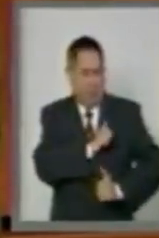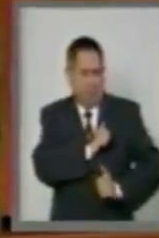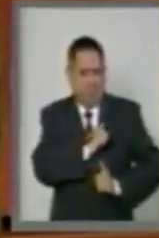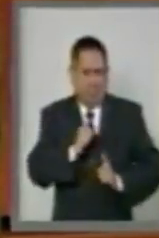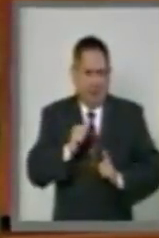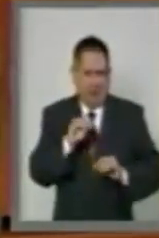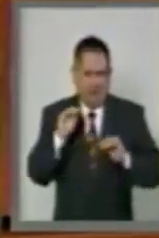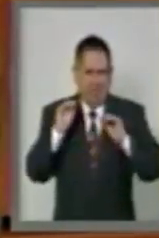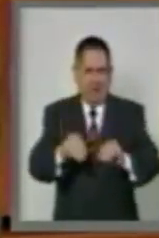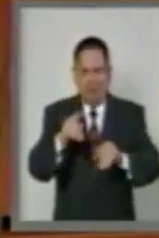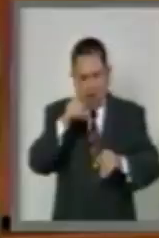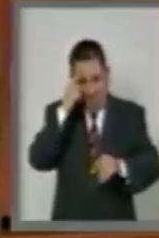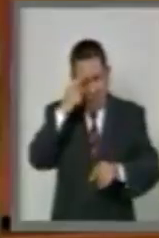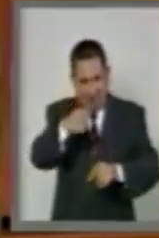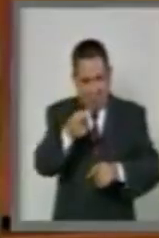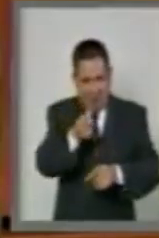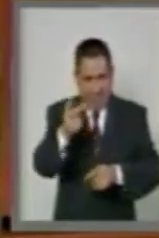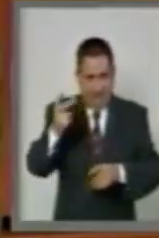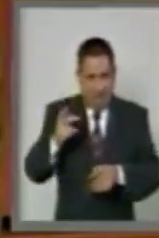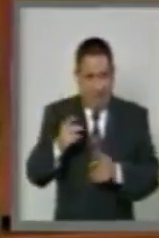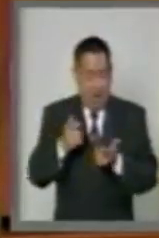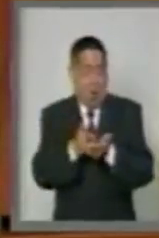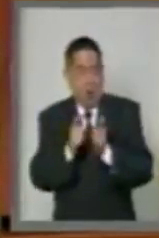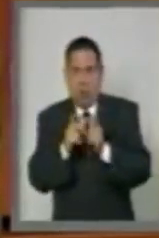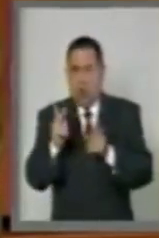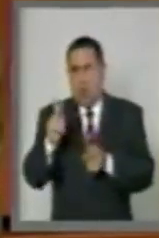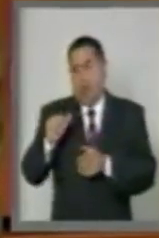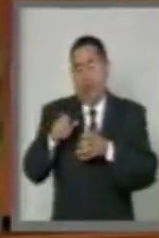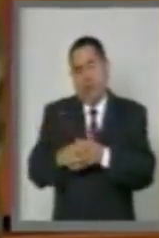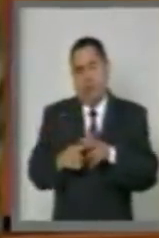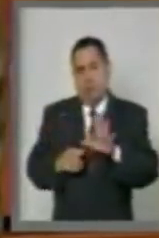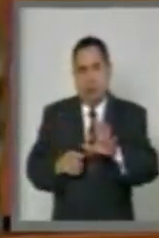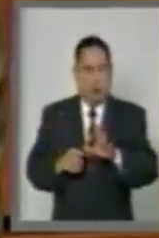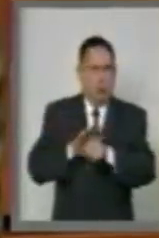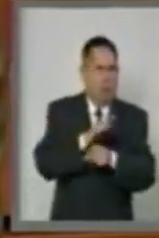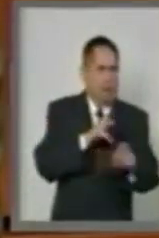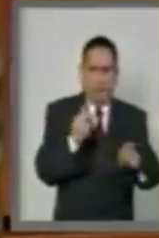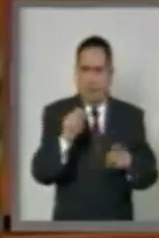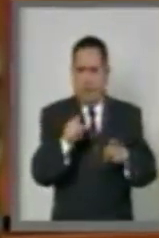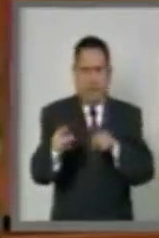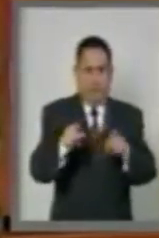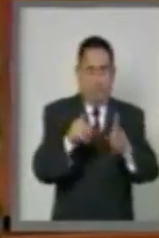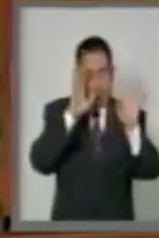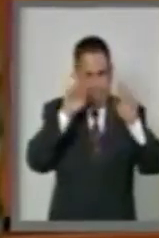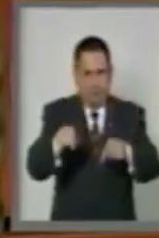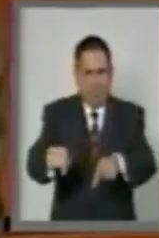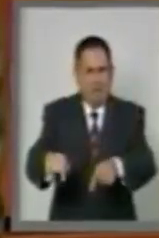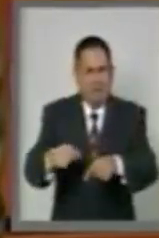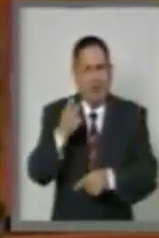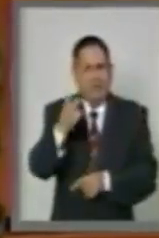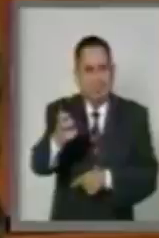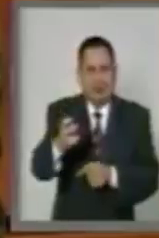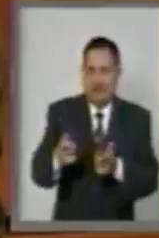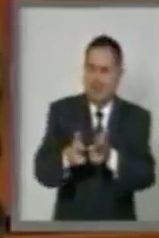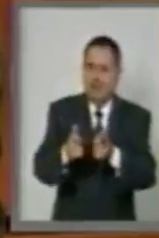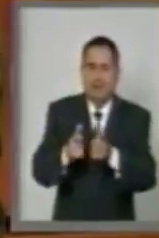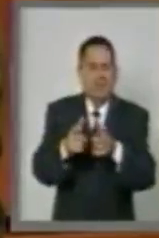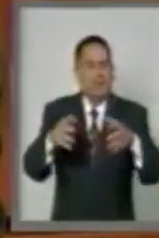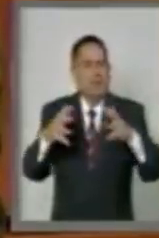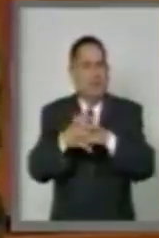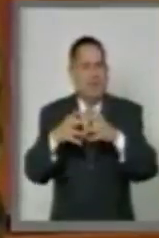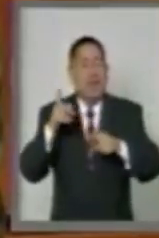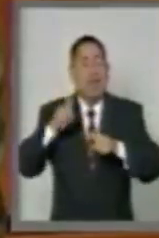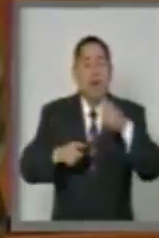famosa de algún sector del PAN, ahora no sé cuál sea, esa guerra contra el narco es también un